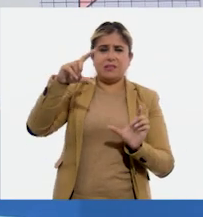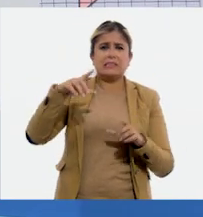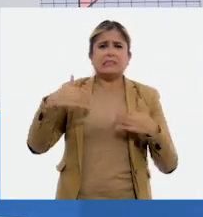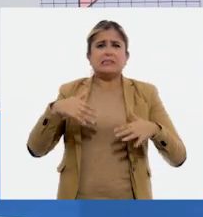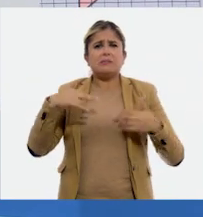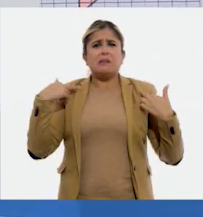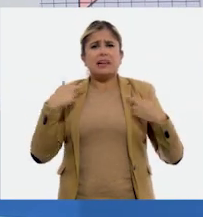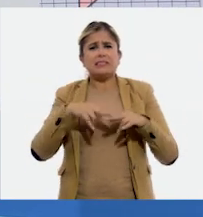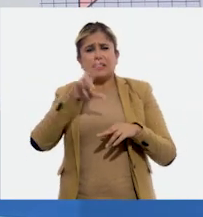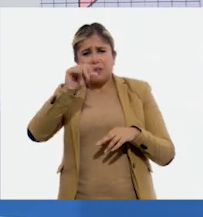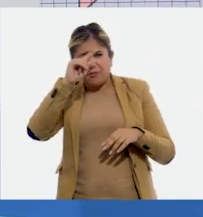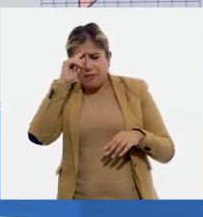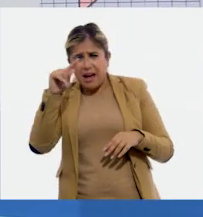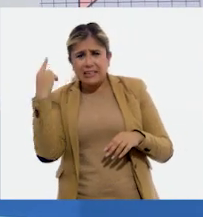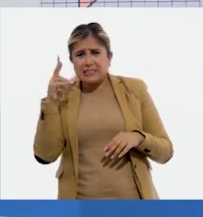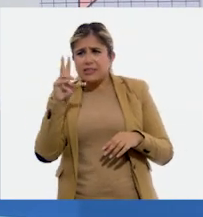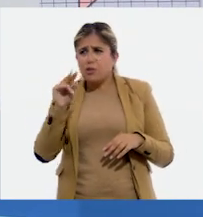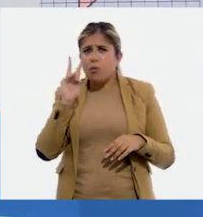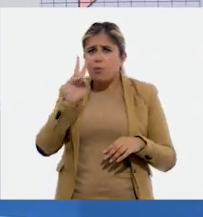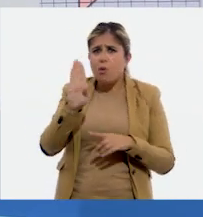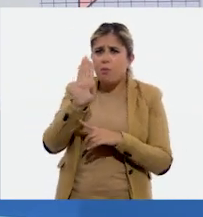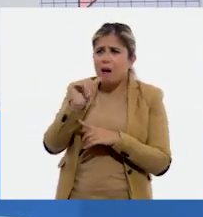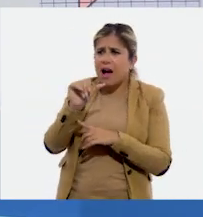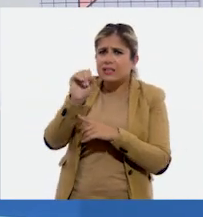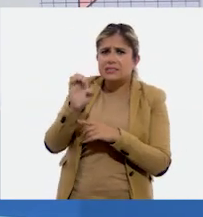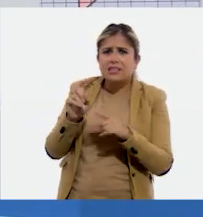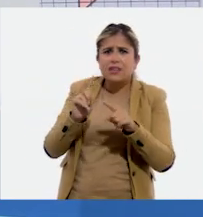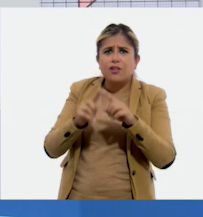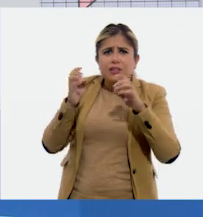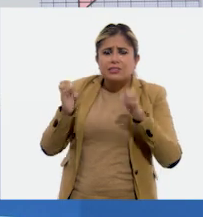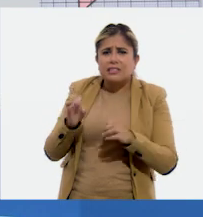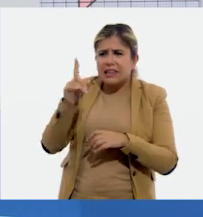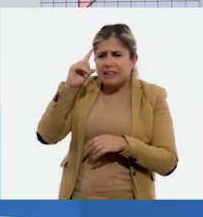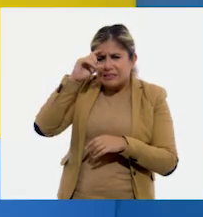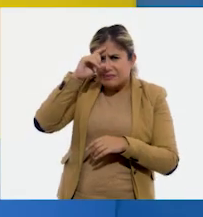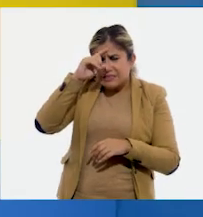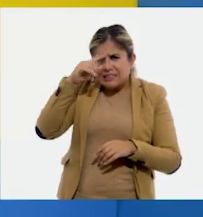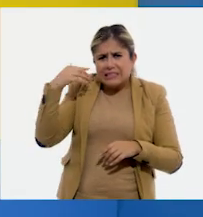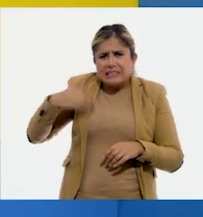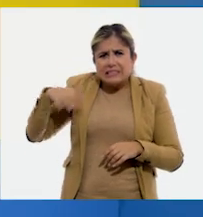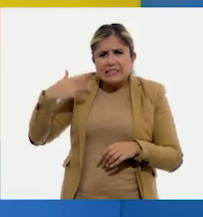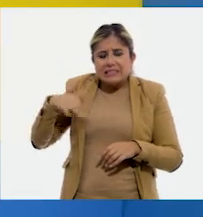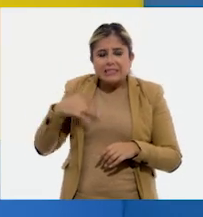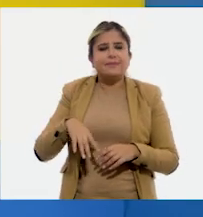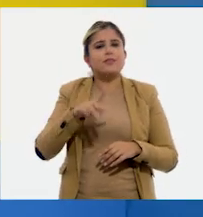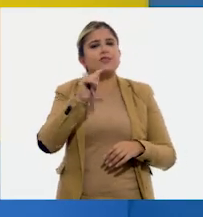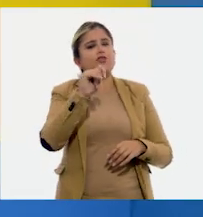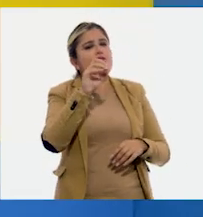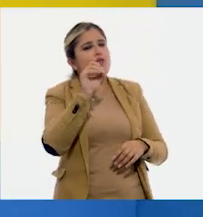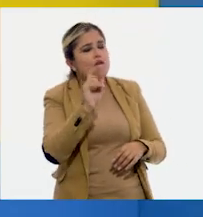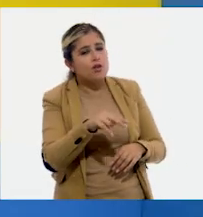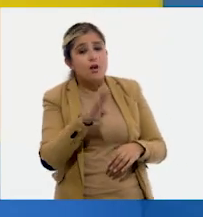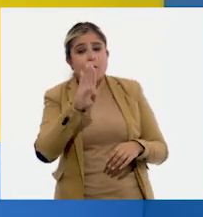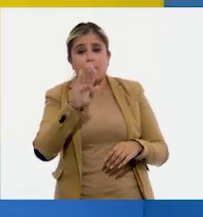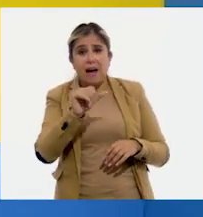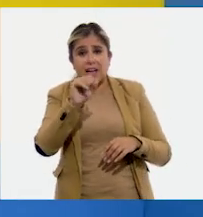fácil. No encuentro la base. Está muy difícil. Don, no siempre la base estará en la misma